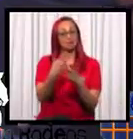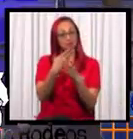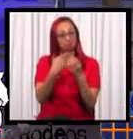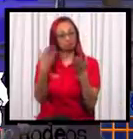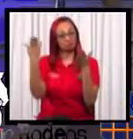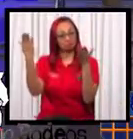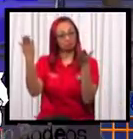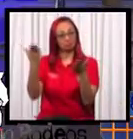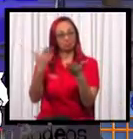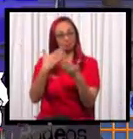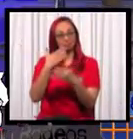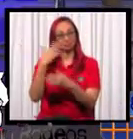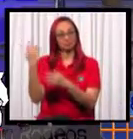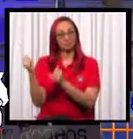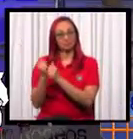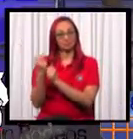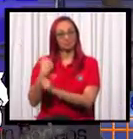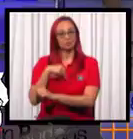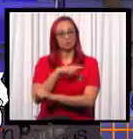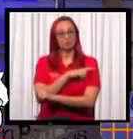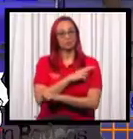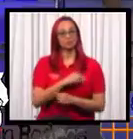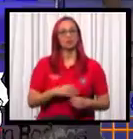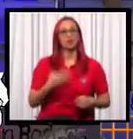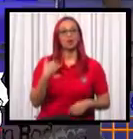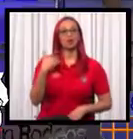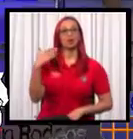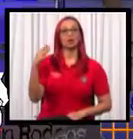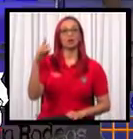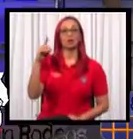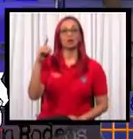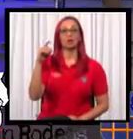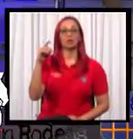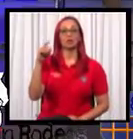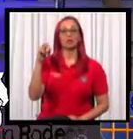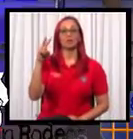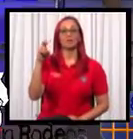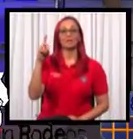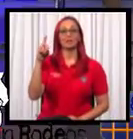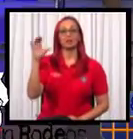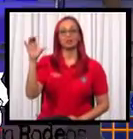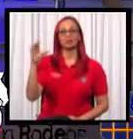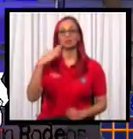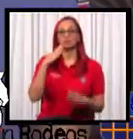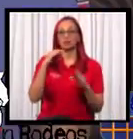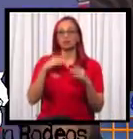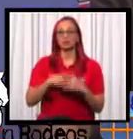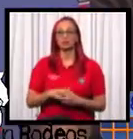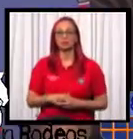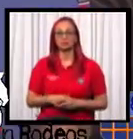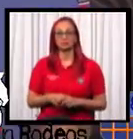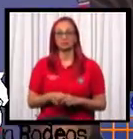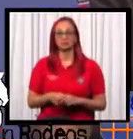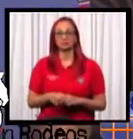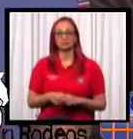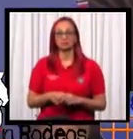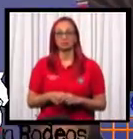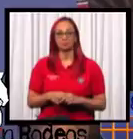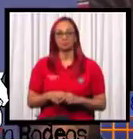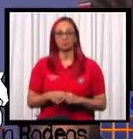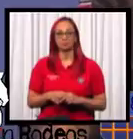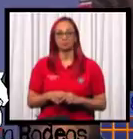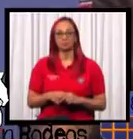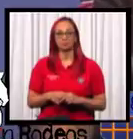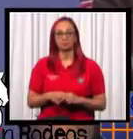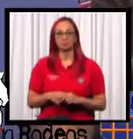ustedes por estar con nosotros al señor David Cruz de Conarroz. Bienvenido, don David, director de operaciones. Minor Cruz, doña. Minor Cruz, David, porque yo